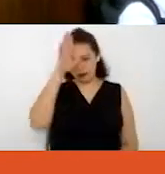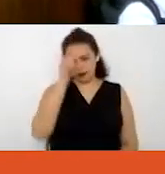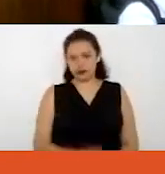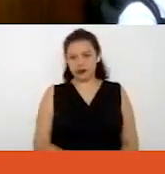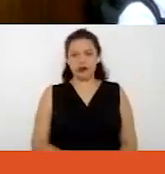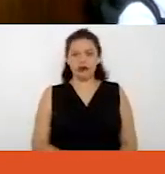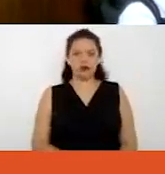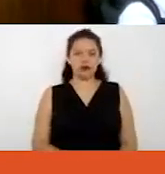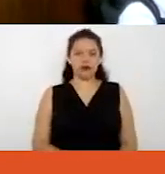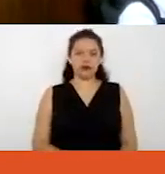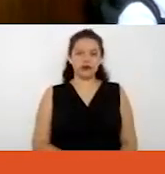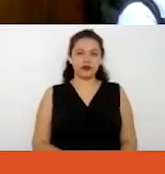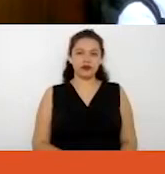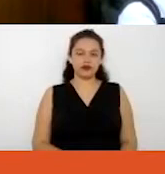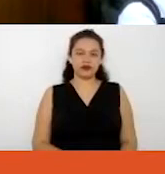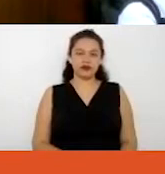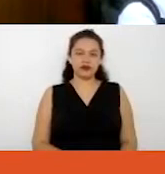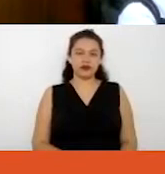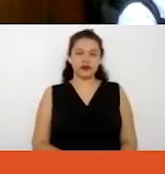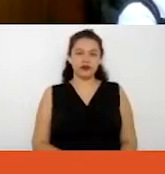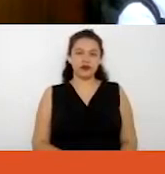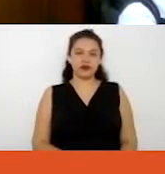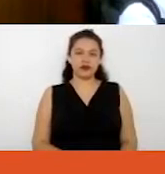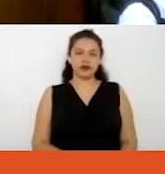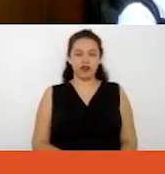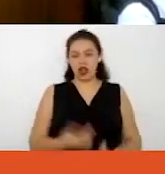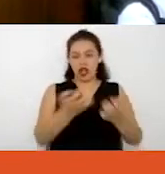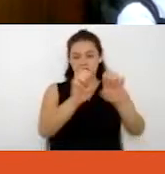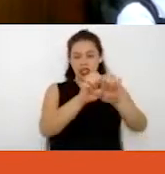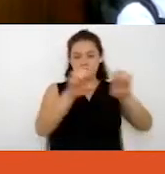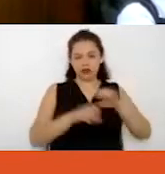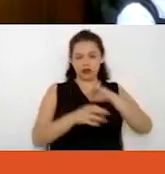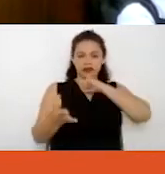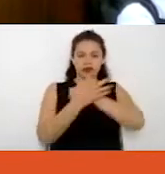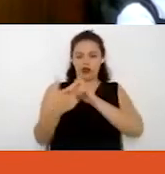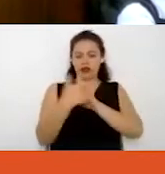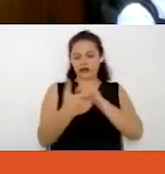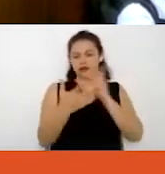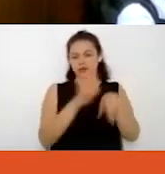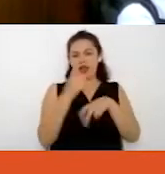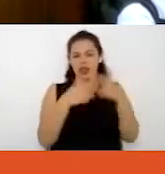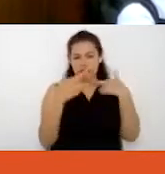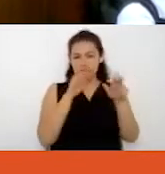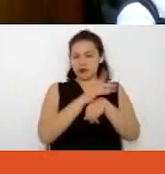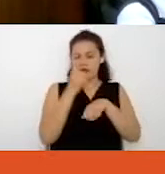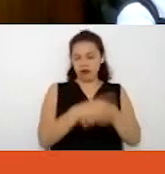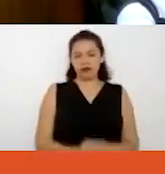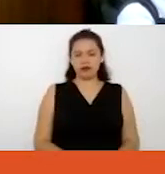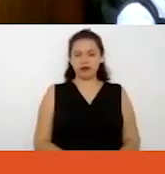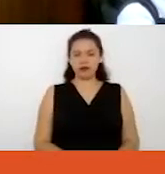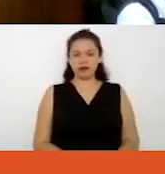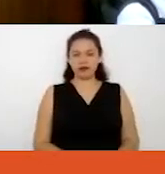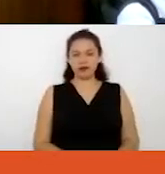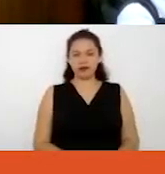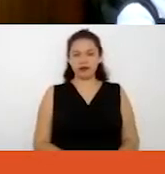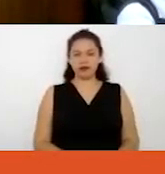bien, ¿por qué retomamos esta parte del equipo de protección personal? Les repito, cuando nosotros nos encontramos con